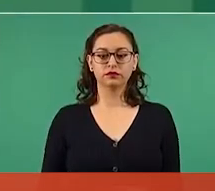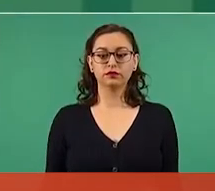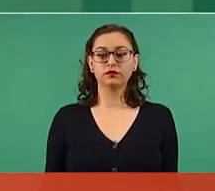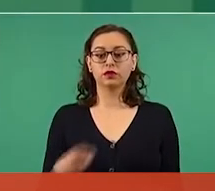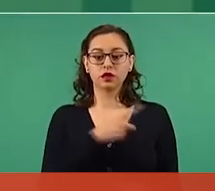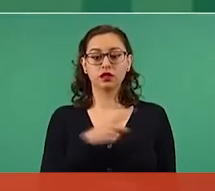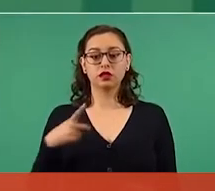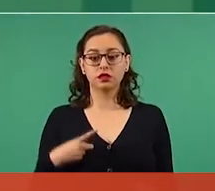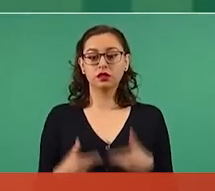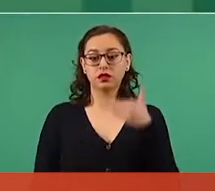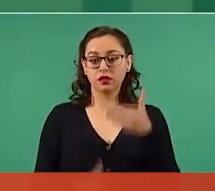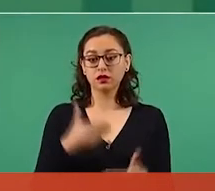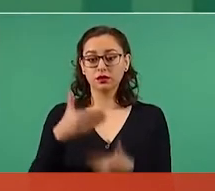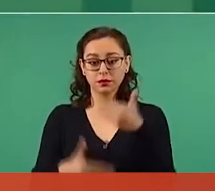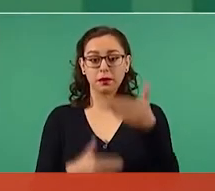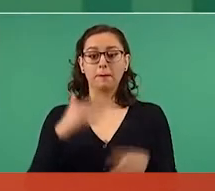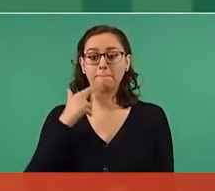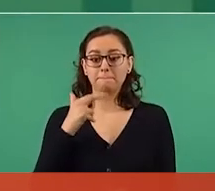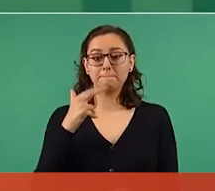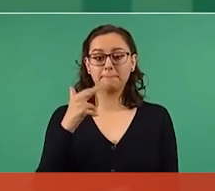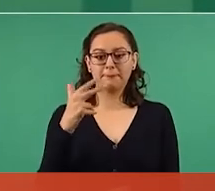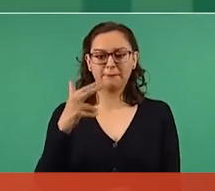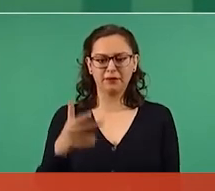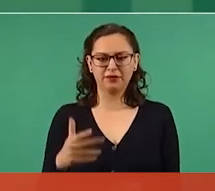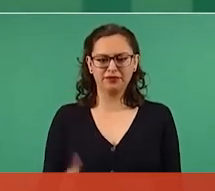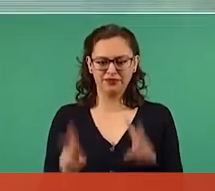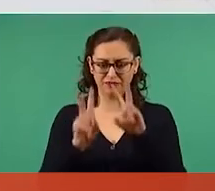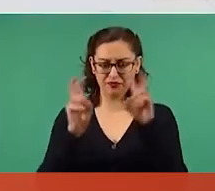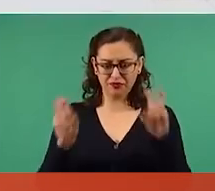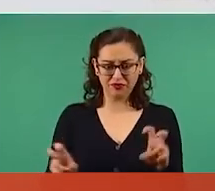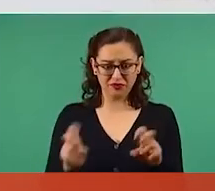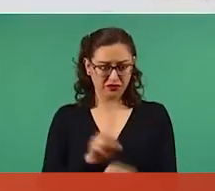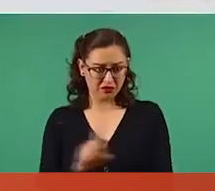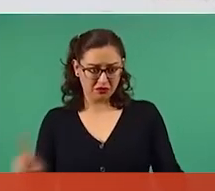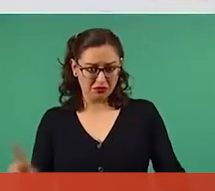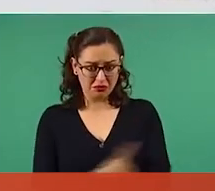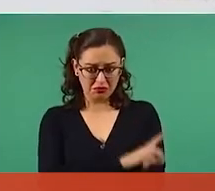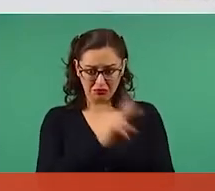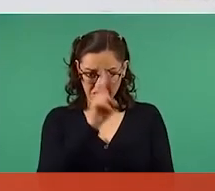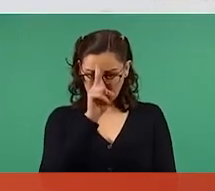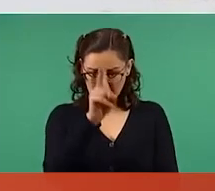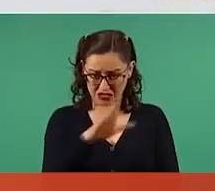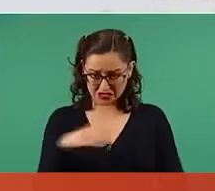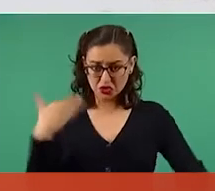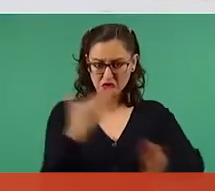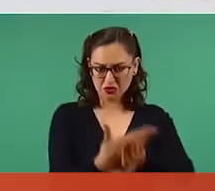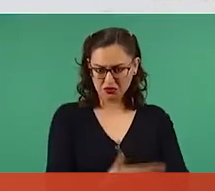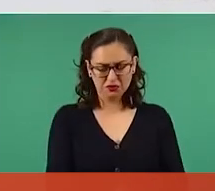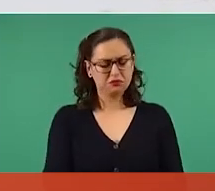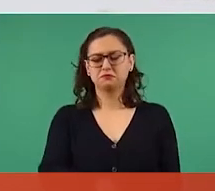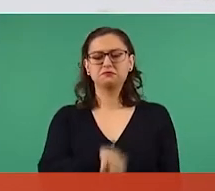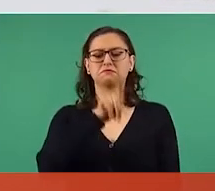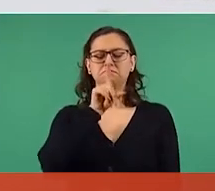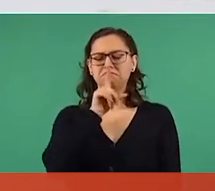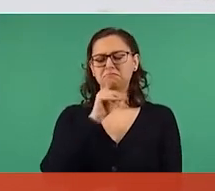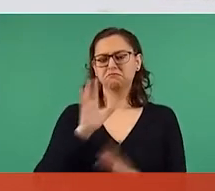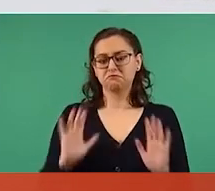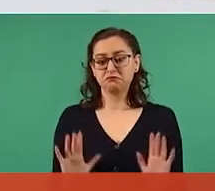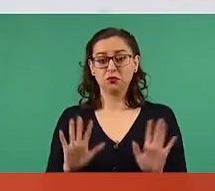mala fe o de venganza. Yo me voy a someter a la revocación del